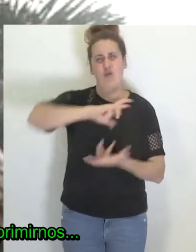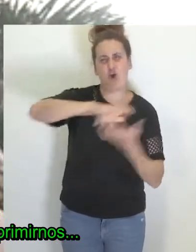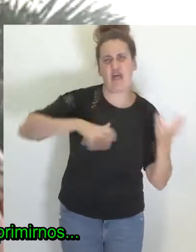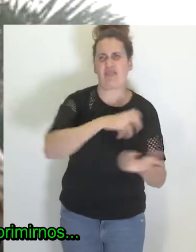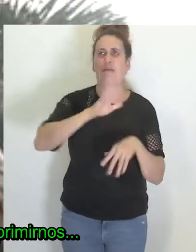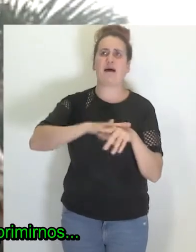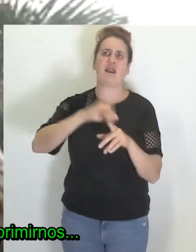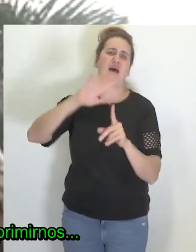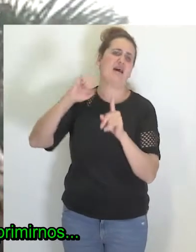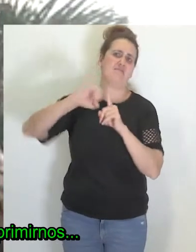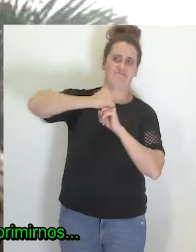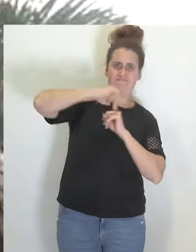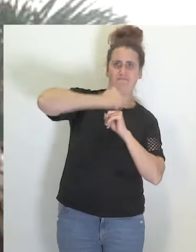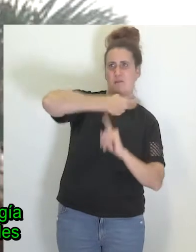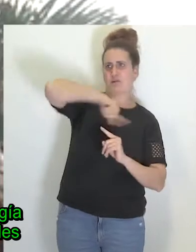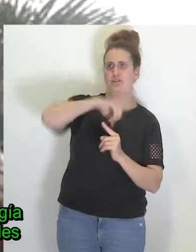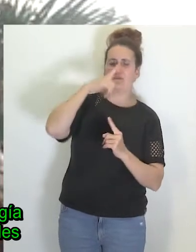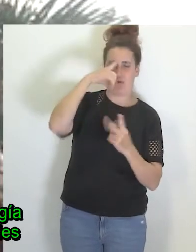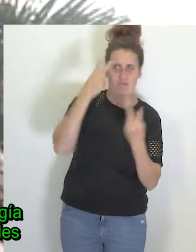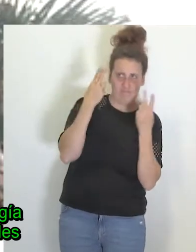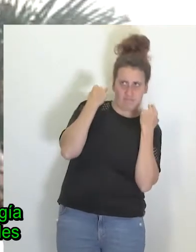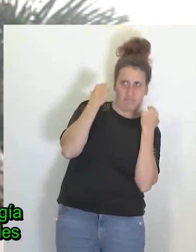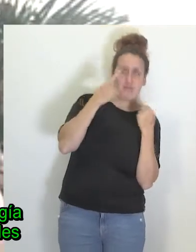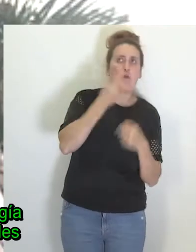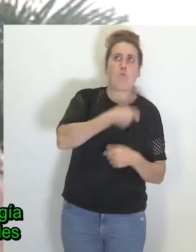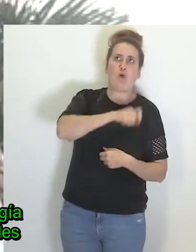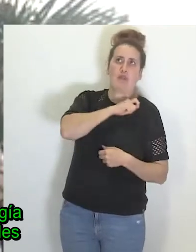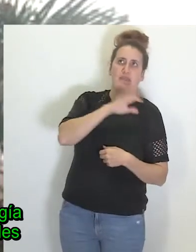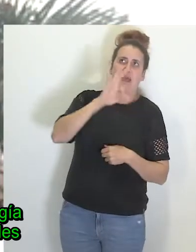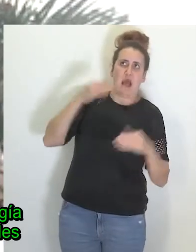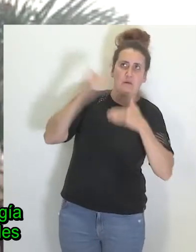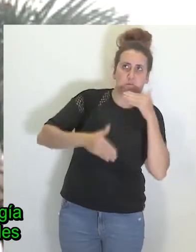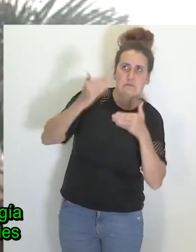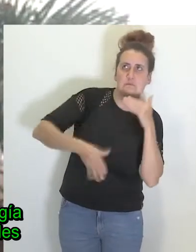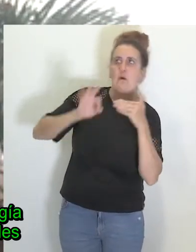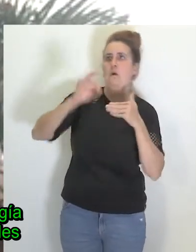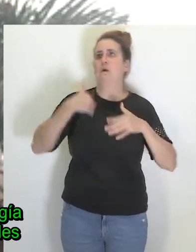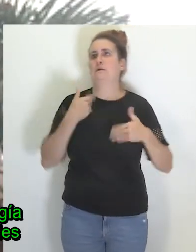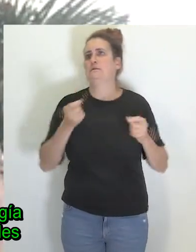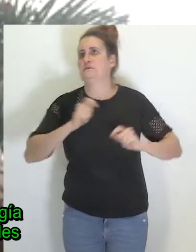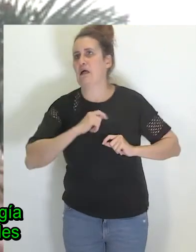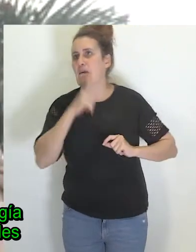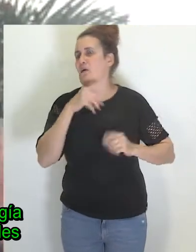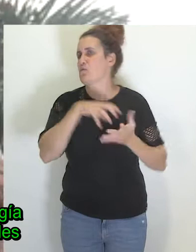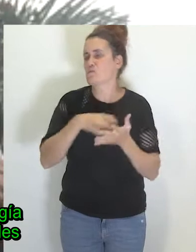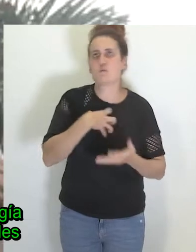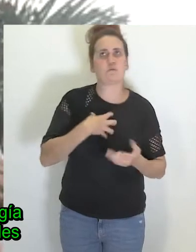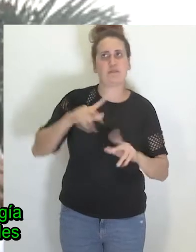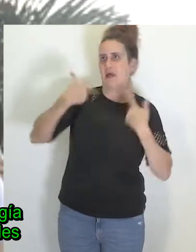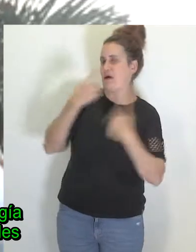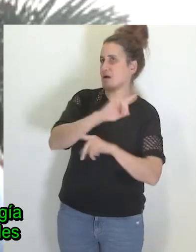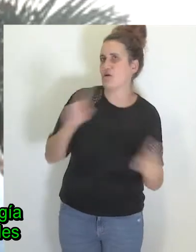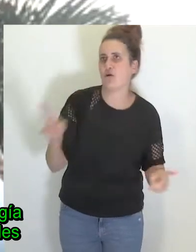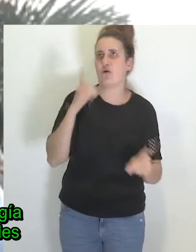a querer reprimirnos, o era la policía la que restringía o limitaba toda la... Era la policía